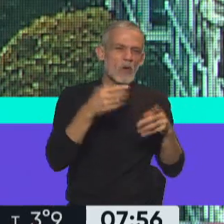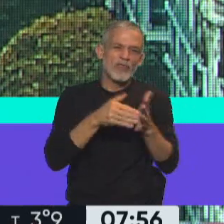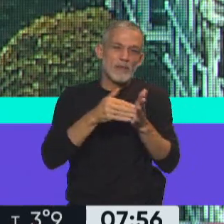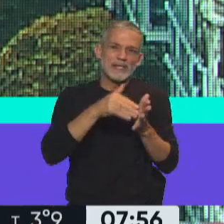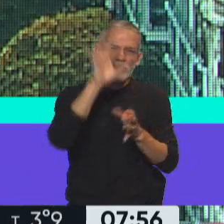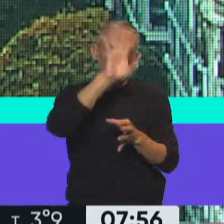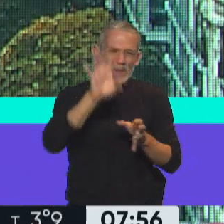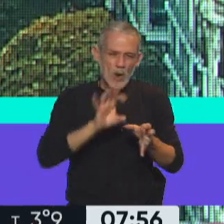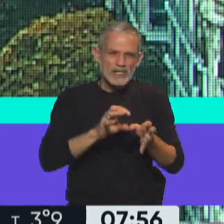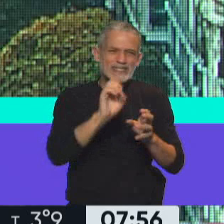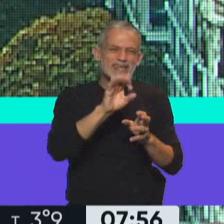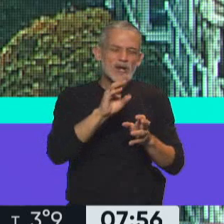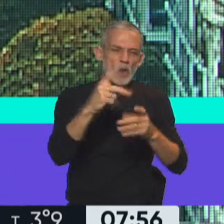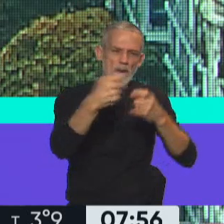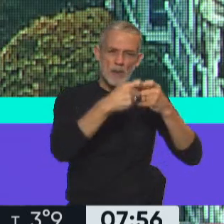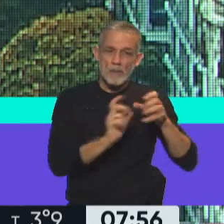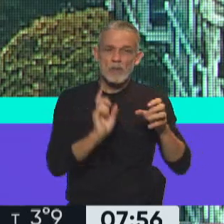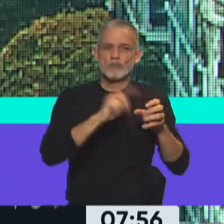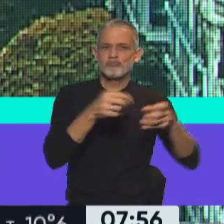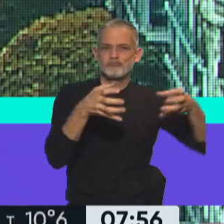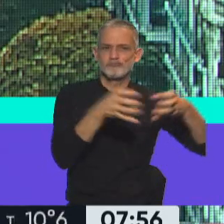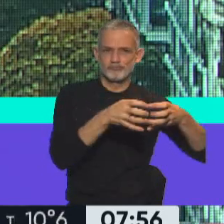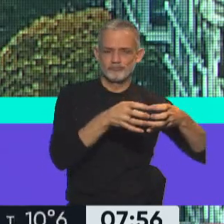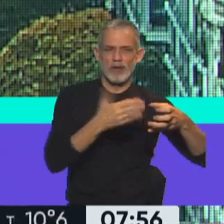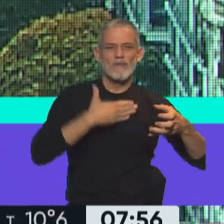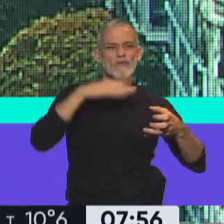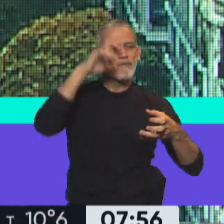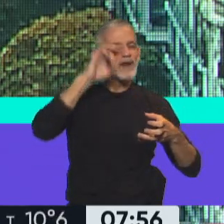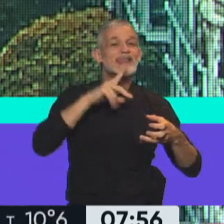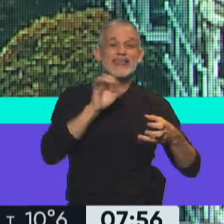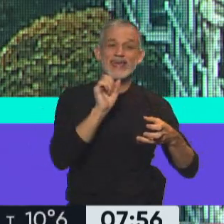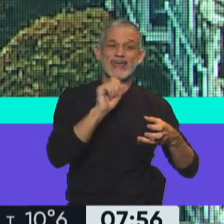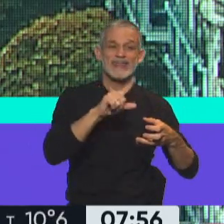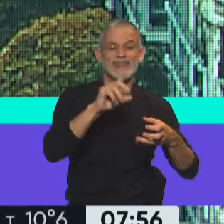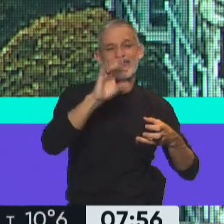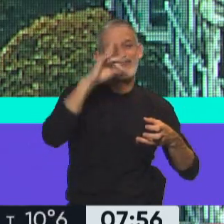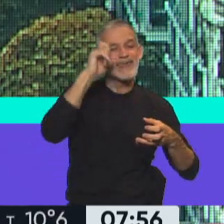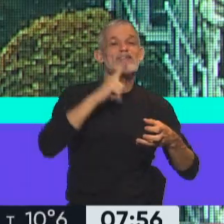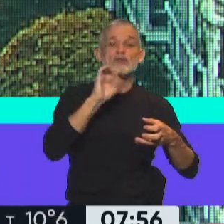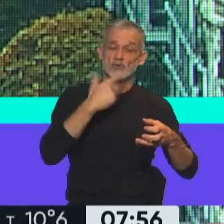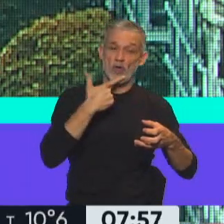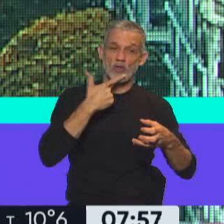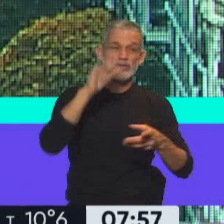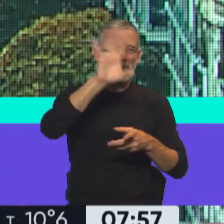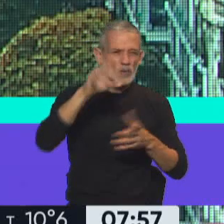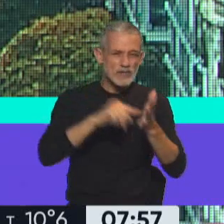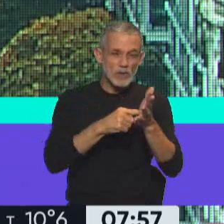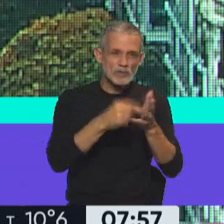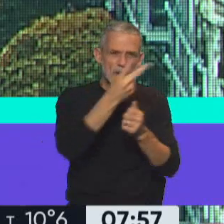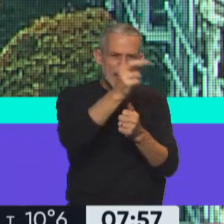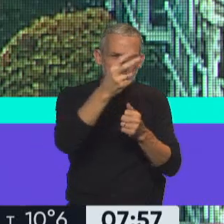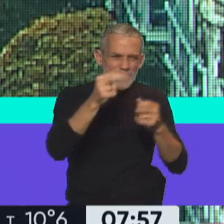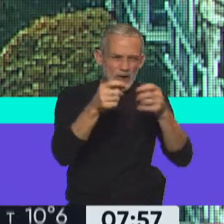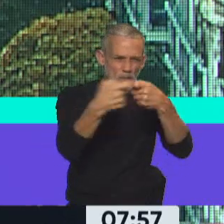las agrupaciones que se suman precisamente al frente de todos a nivel nacional en la provincia son más de 20 los distintos